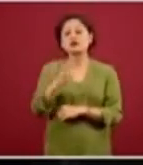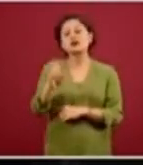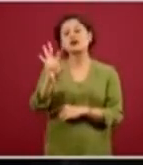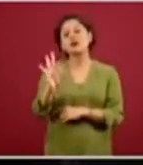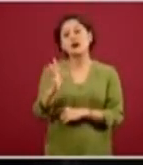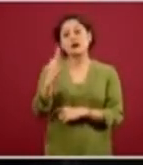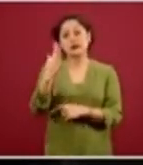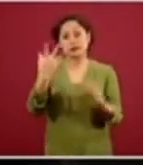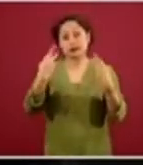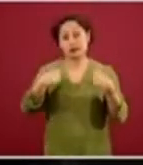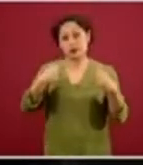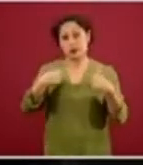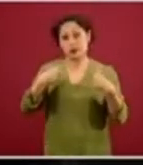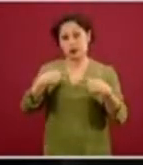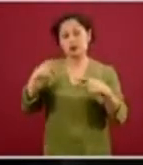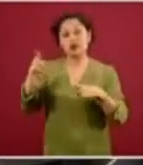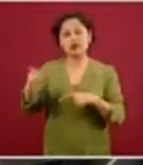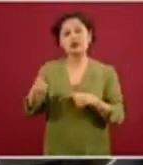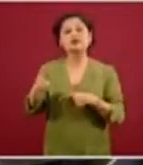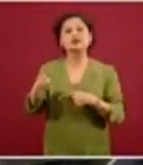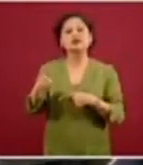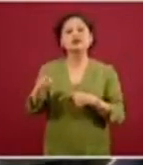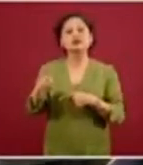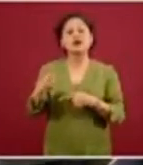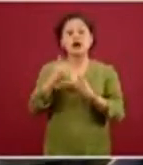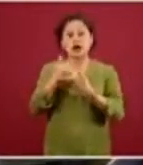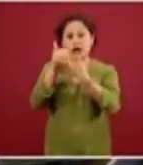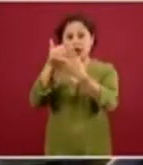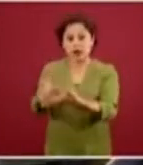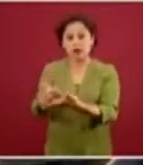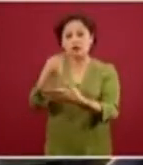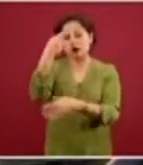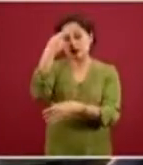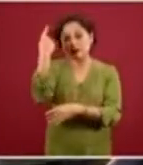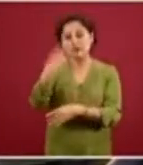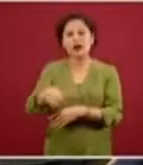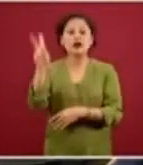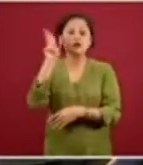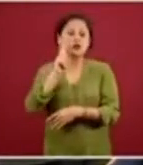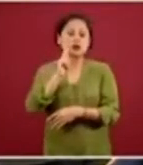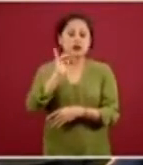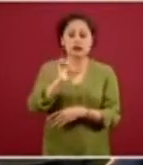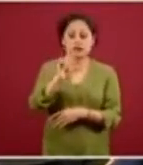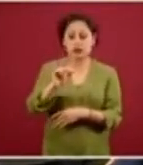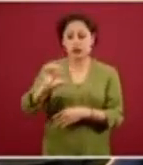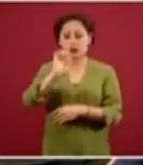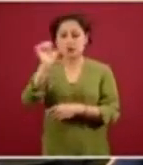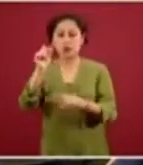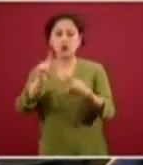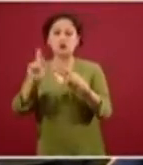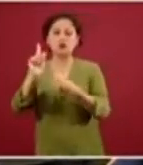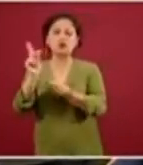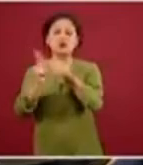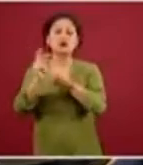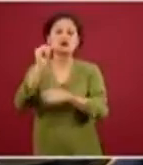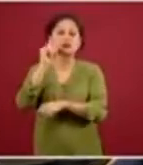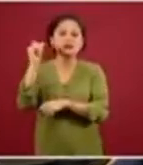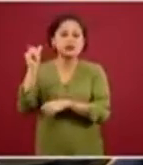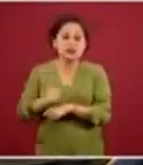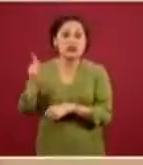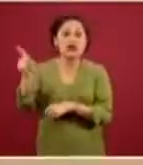pacientes recibieron esta terapia de manera experimental. Italia, se registran protocolos de recolección